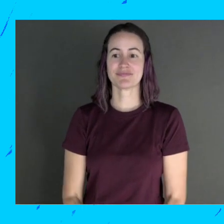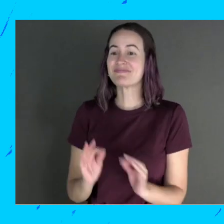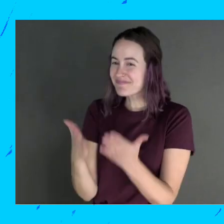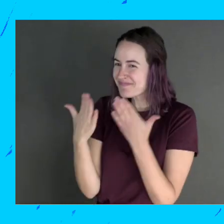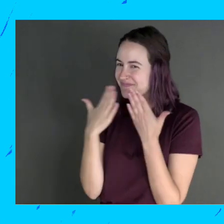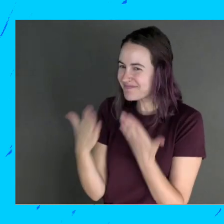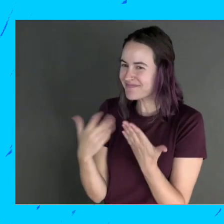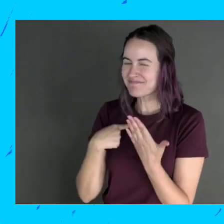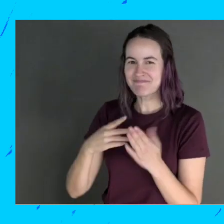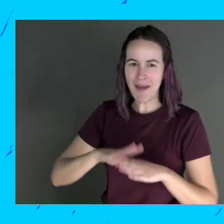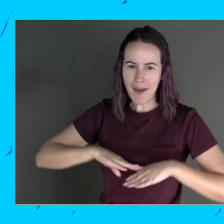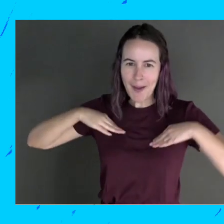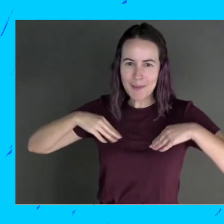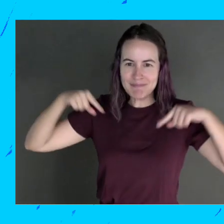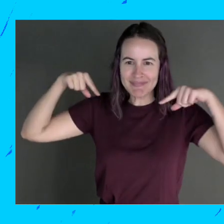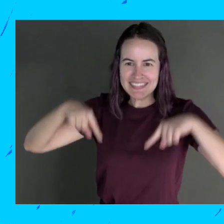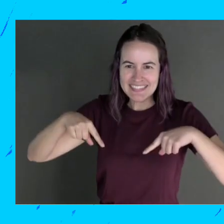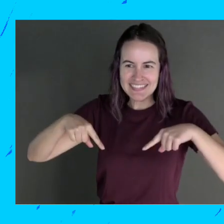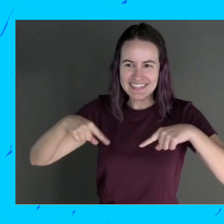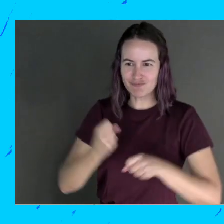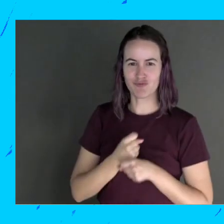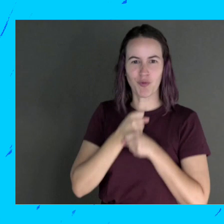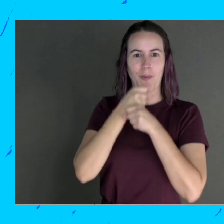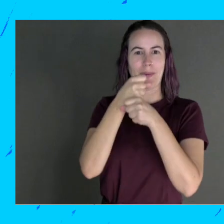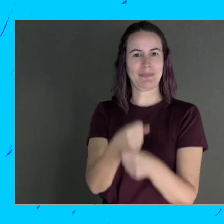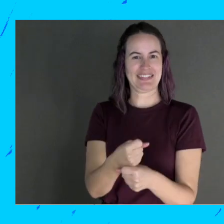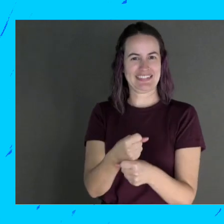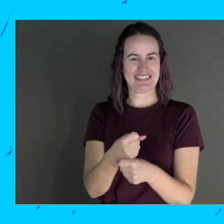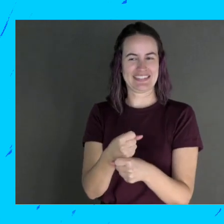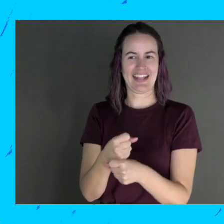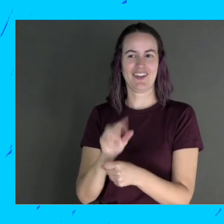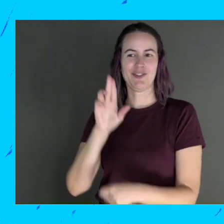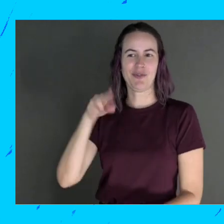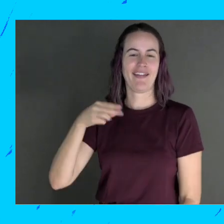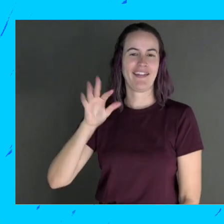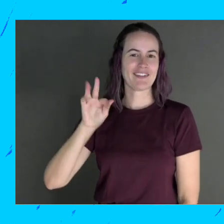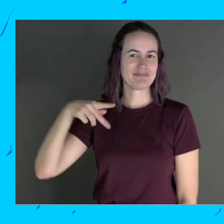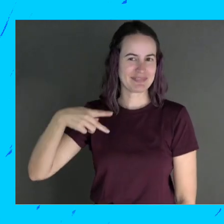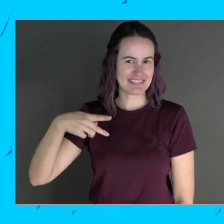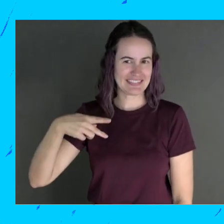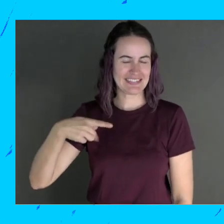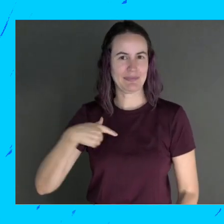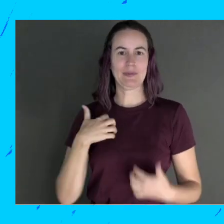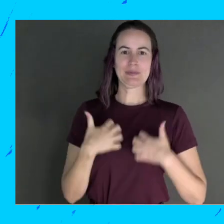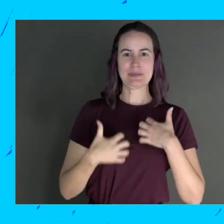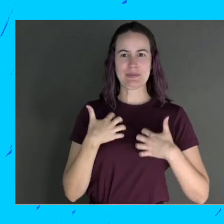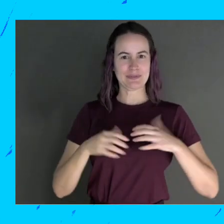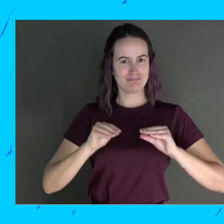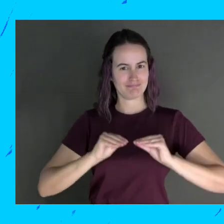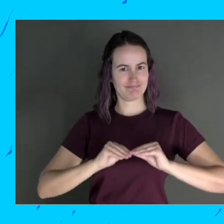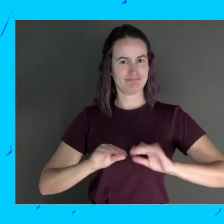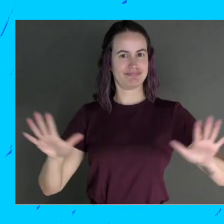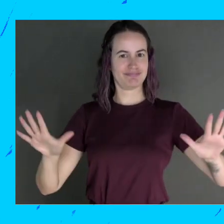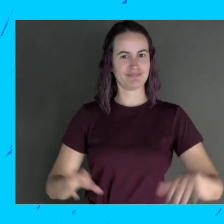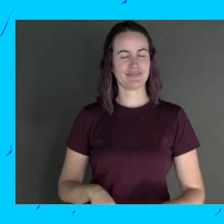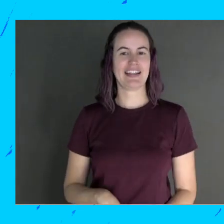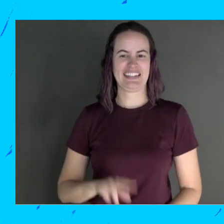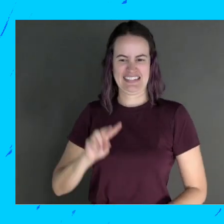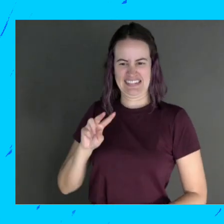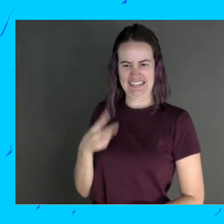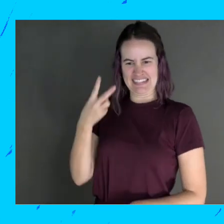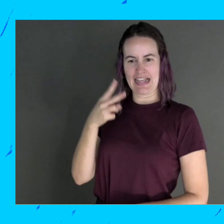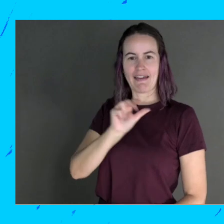Muchas gracias. Estoy muy contenta de estar aquí representando la población de la ONU. Y es